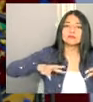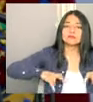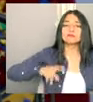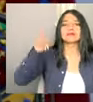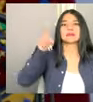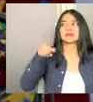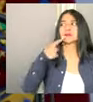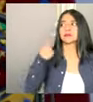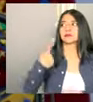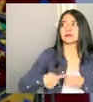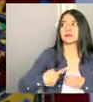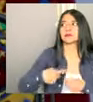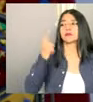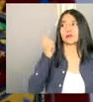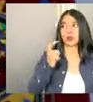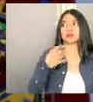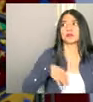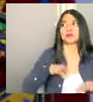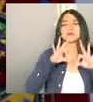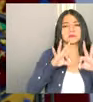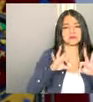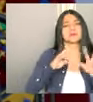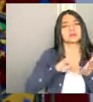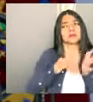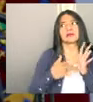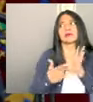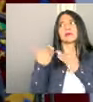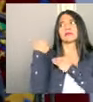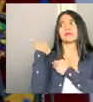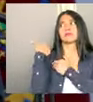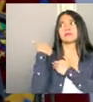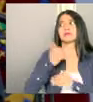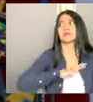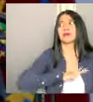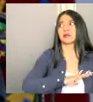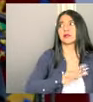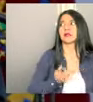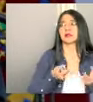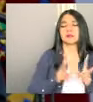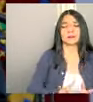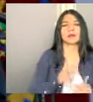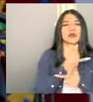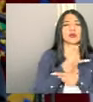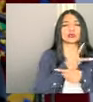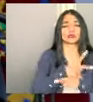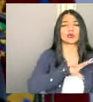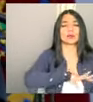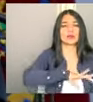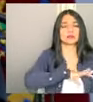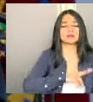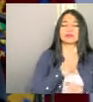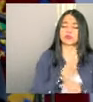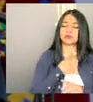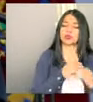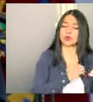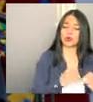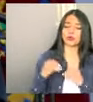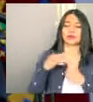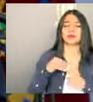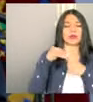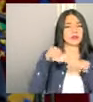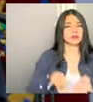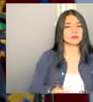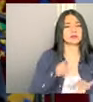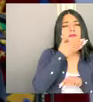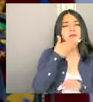ciudad, evidentemente se hará, porque esas son las tareas no solamente del alcalde, sino del Consejo Metropolitano. Así que en ese orden de prioridad nosotros actuaremos.